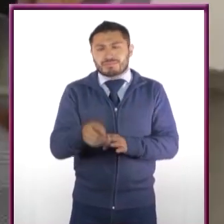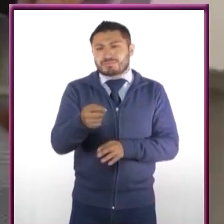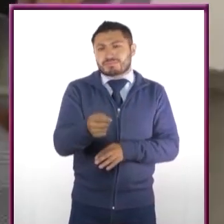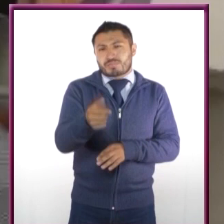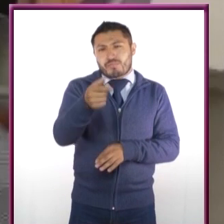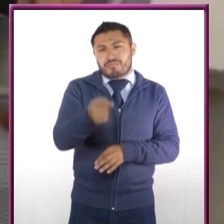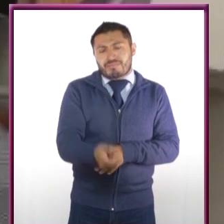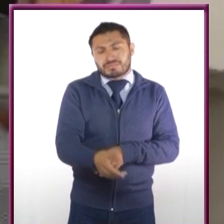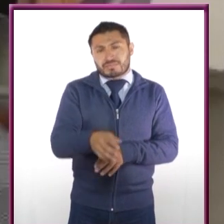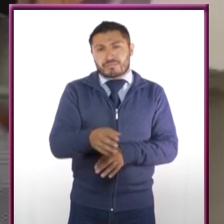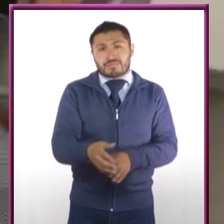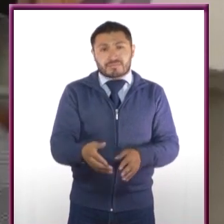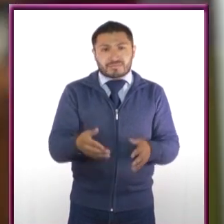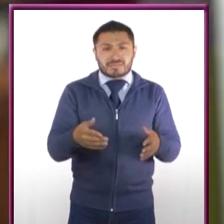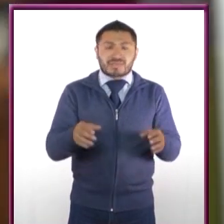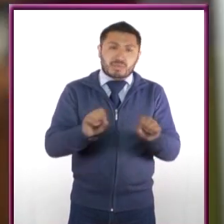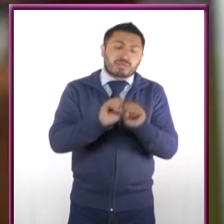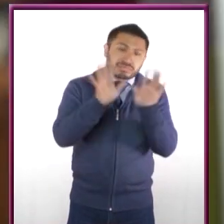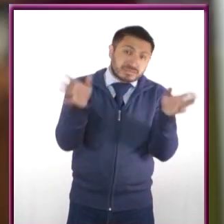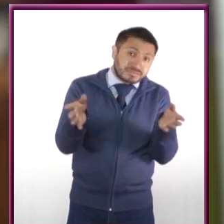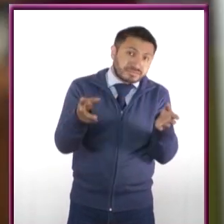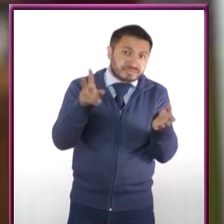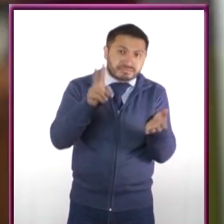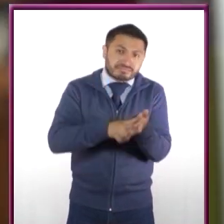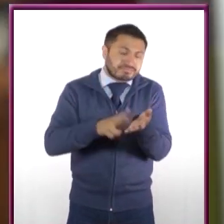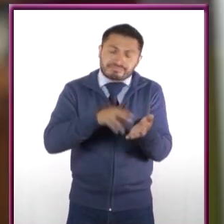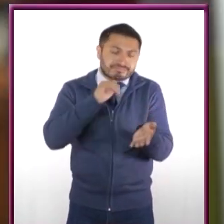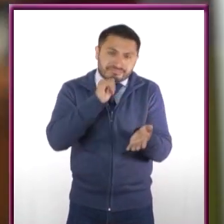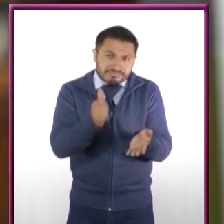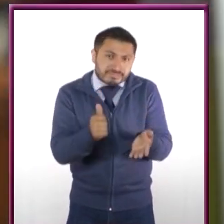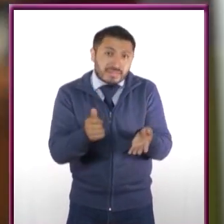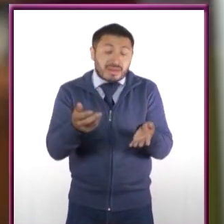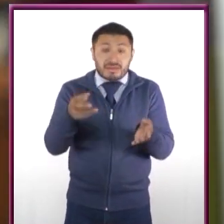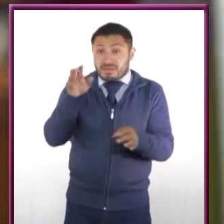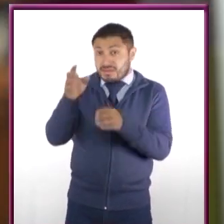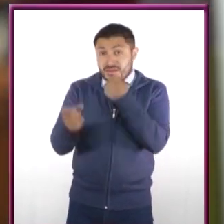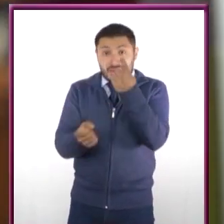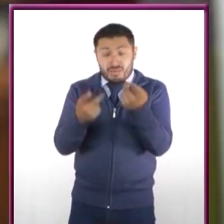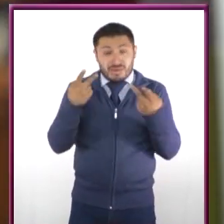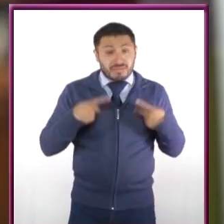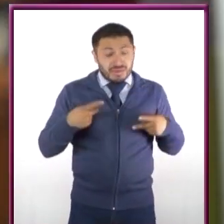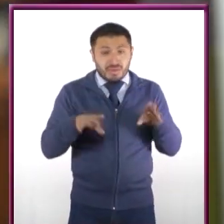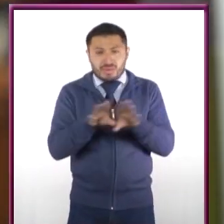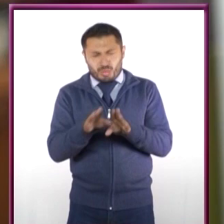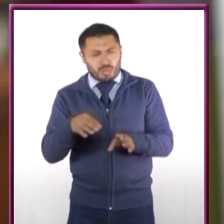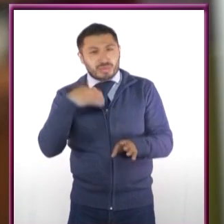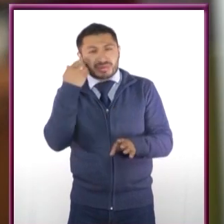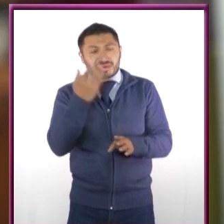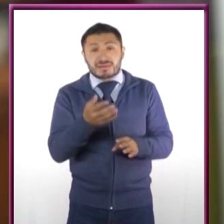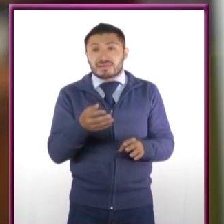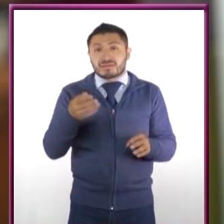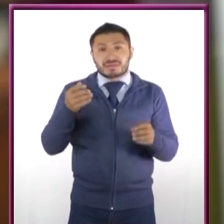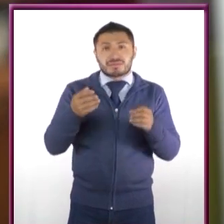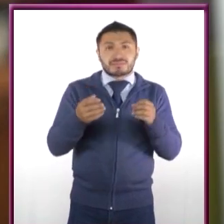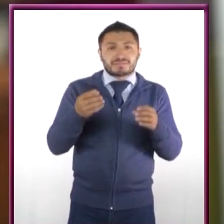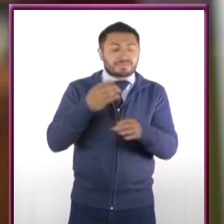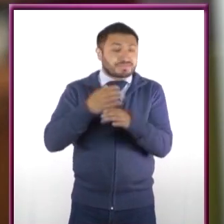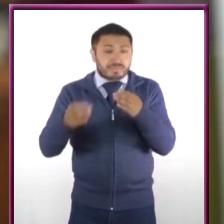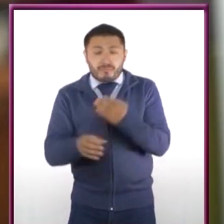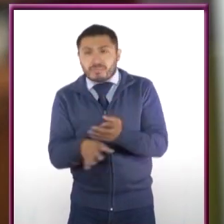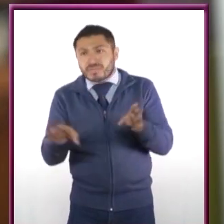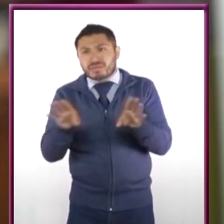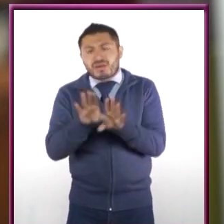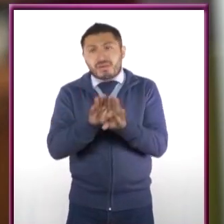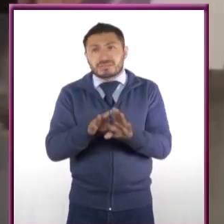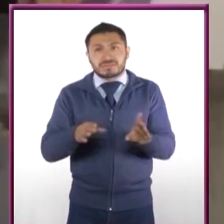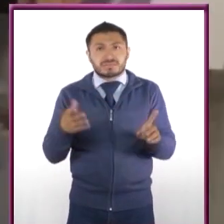muy poco valorada, mejor dicho. Como que muchas veces queremos cosas, queremos tener, queremos